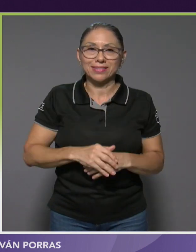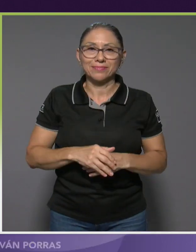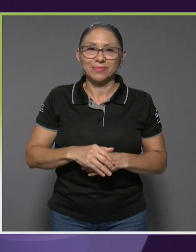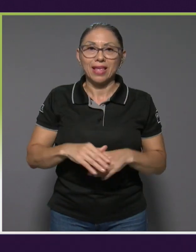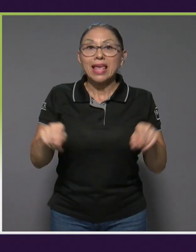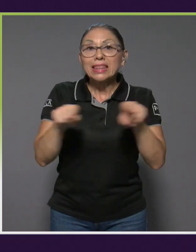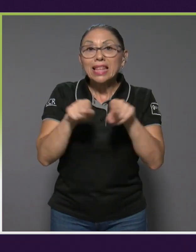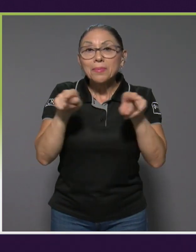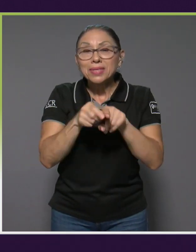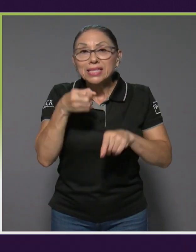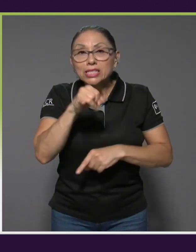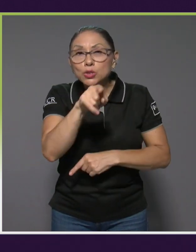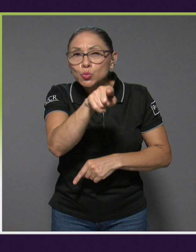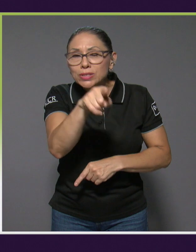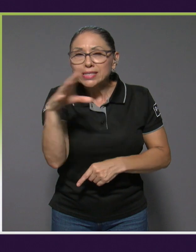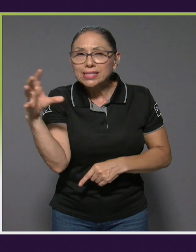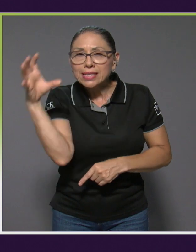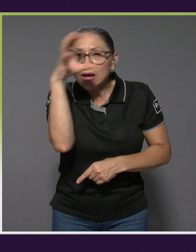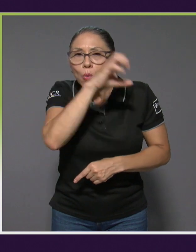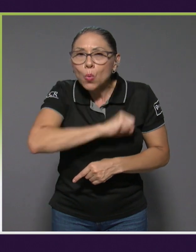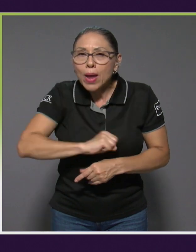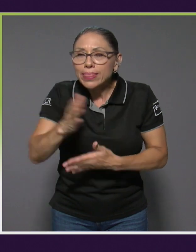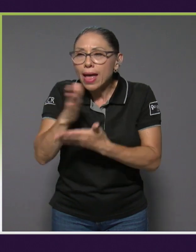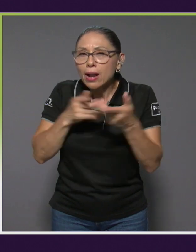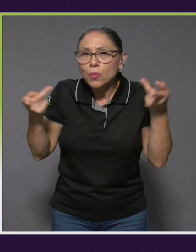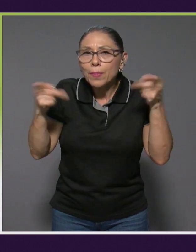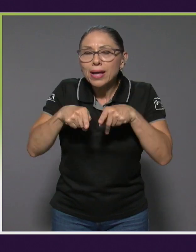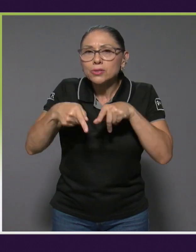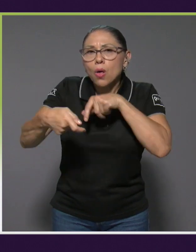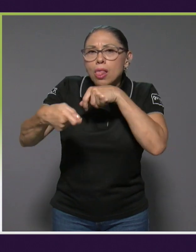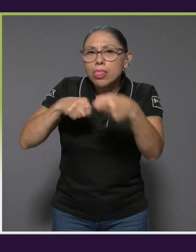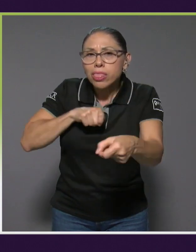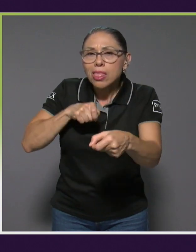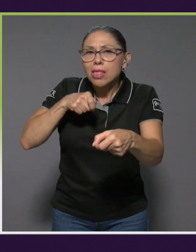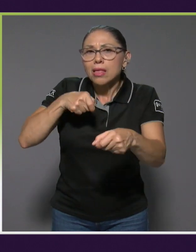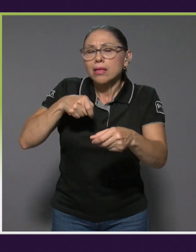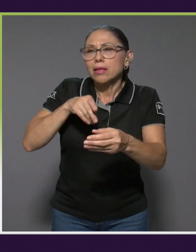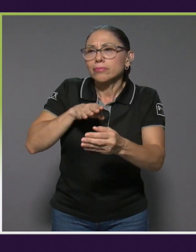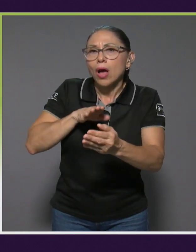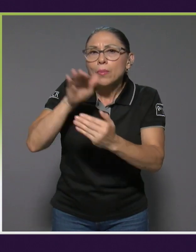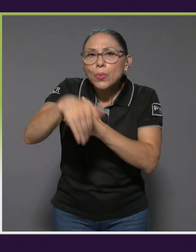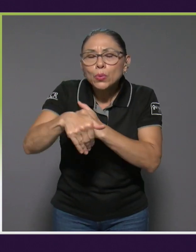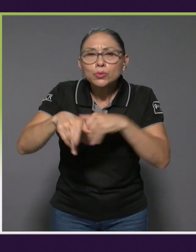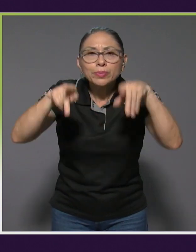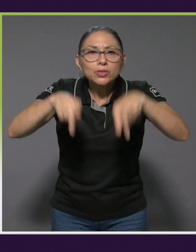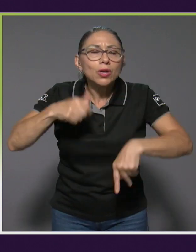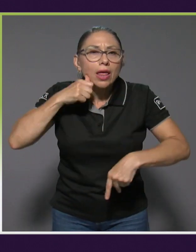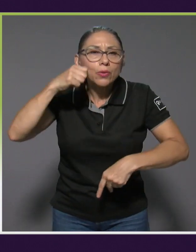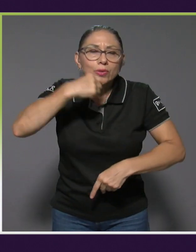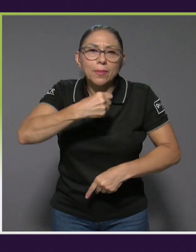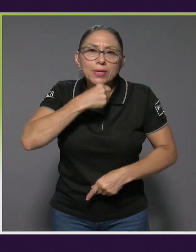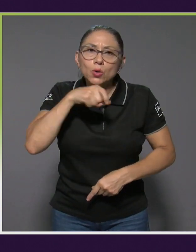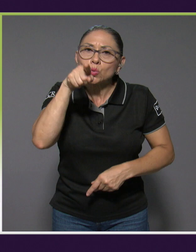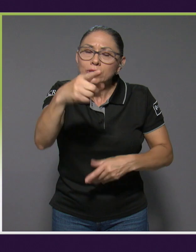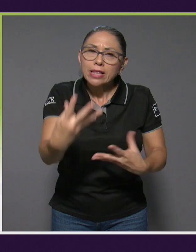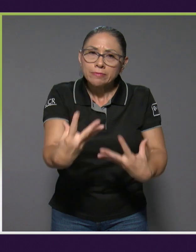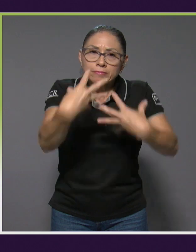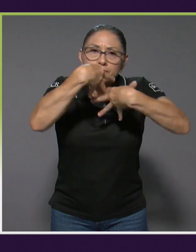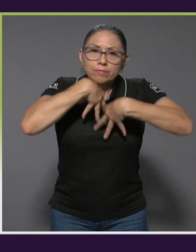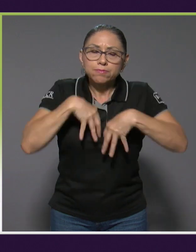entere de un caso de violencia o de cualquier cosa que afecte a un adulto mayor, que se empodere, que nos